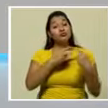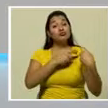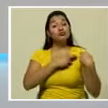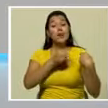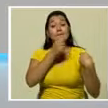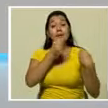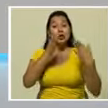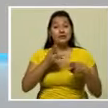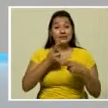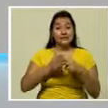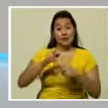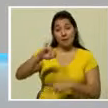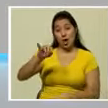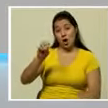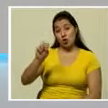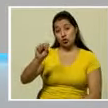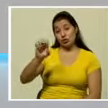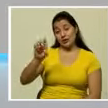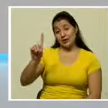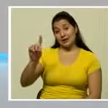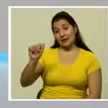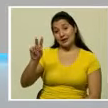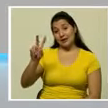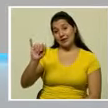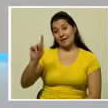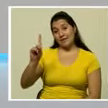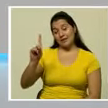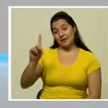nuestro compañero José David. Muchas gracias. Gracias, buenas noches.